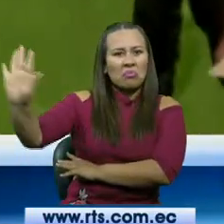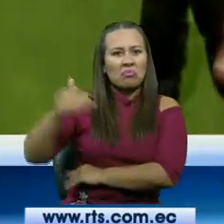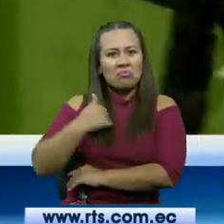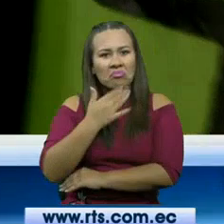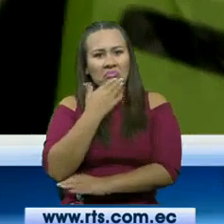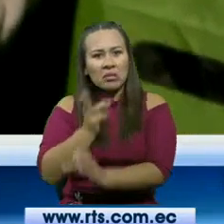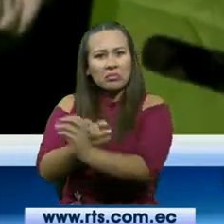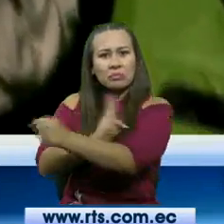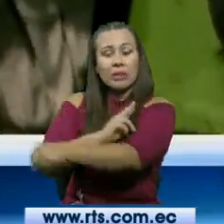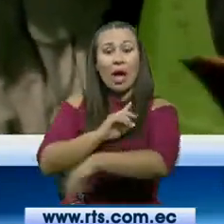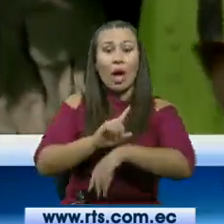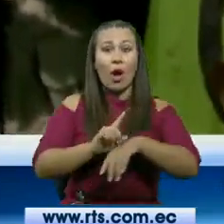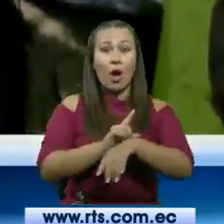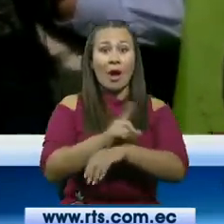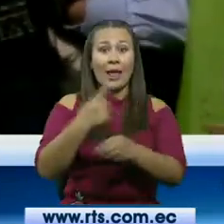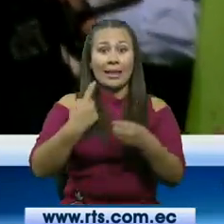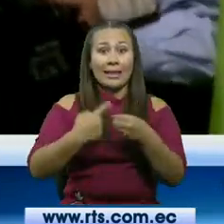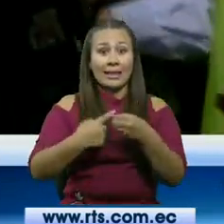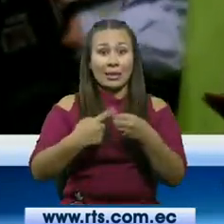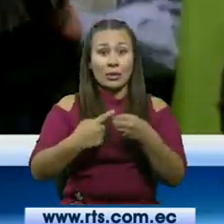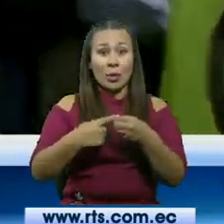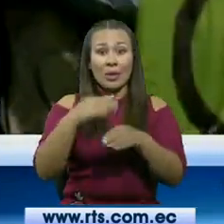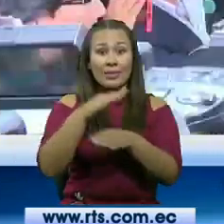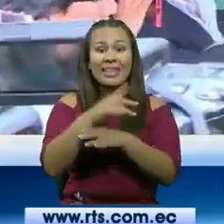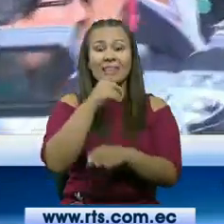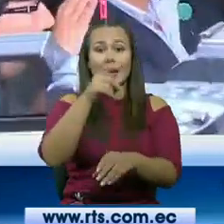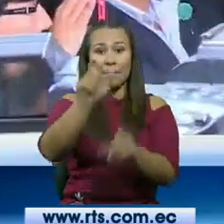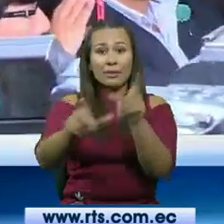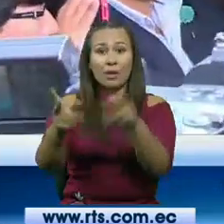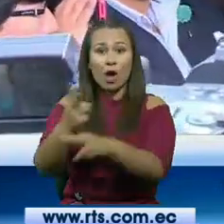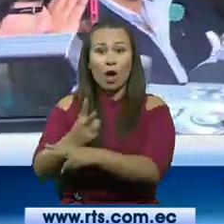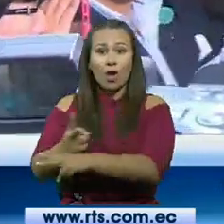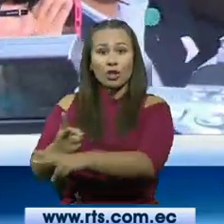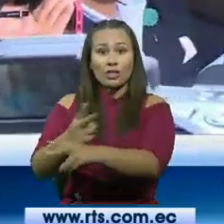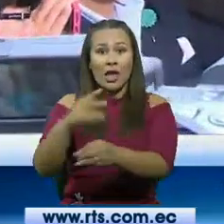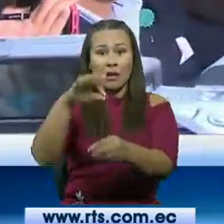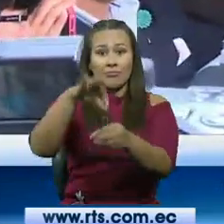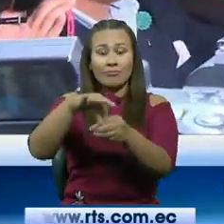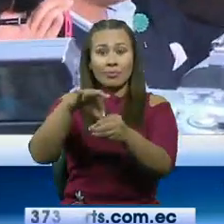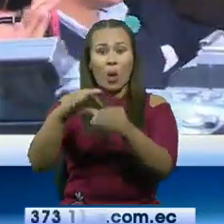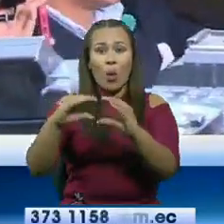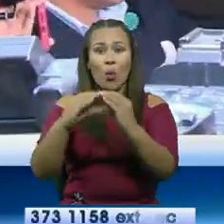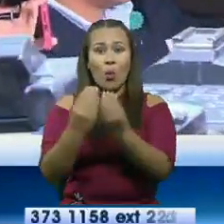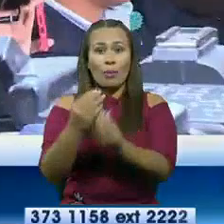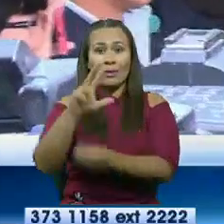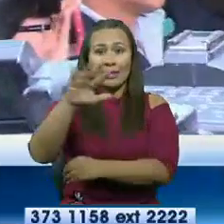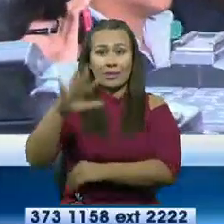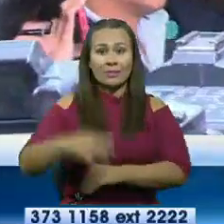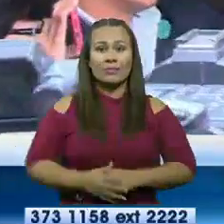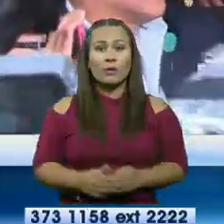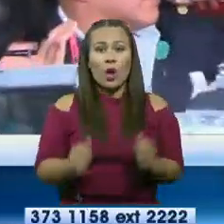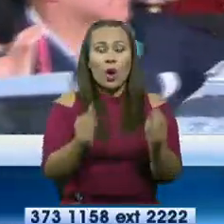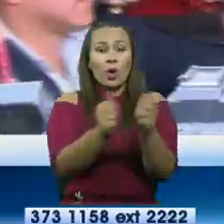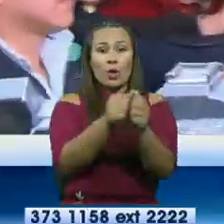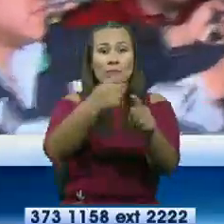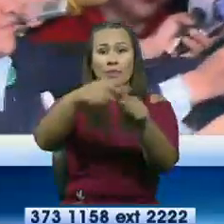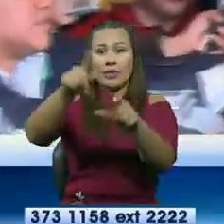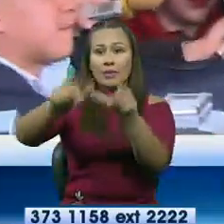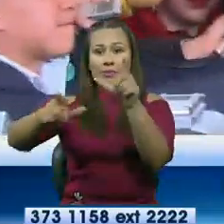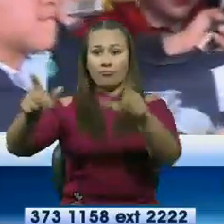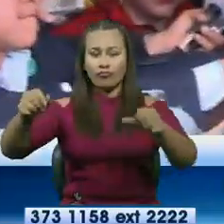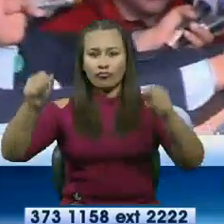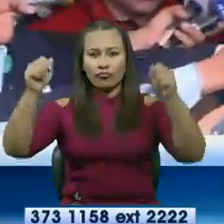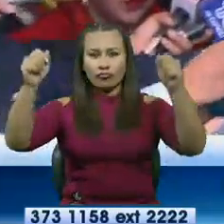Esto mientras que en horas de la tarde en Quito, legisladores y concejales electos por el movimiento de Alianza País, junto a varios